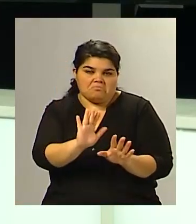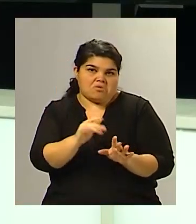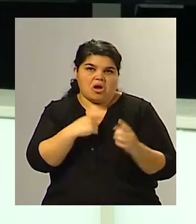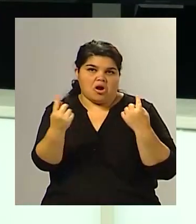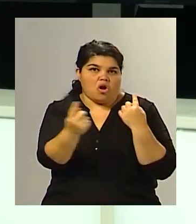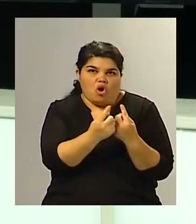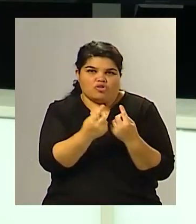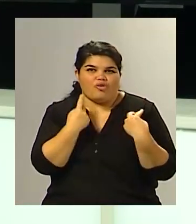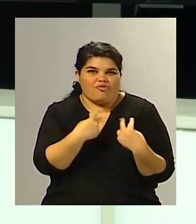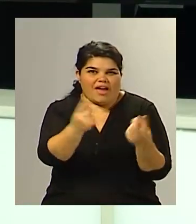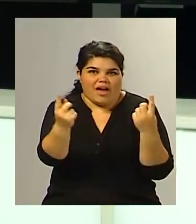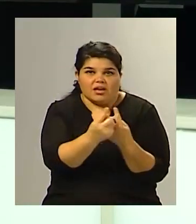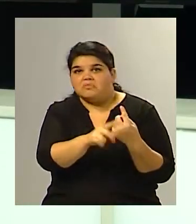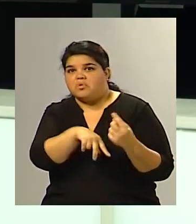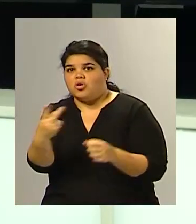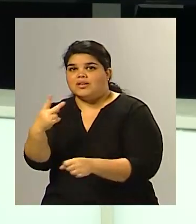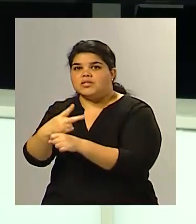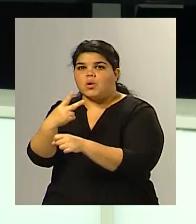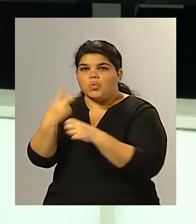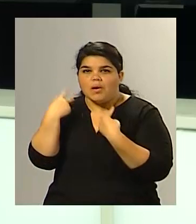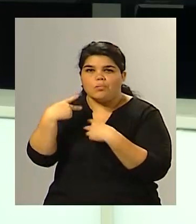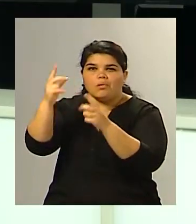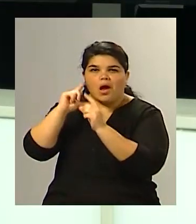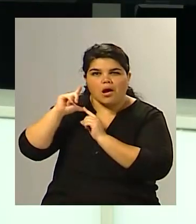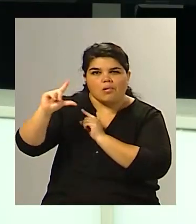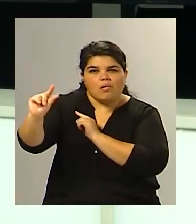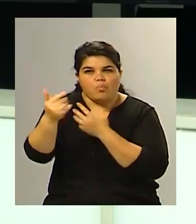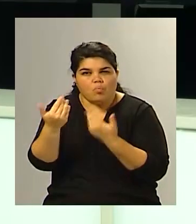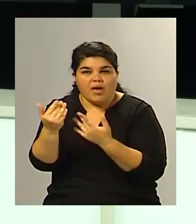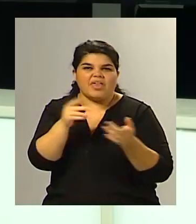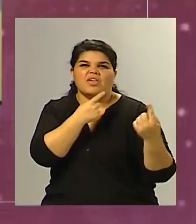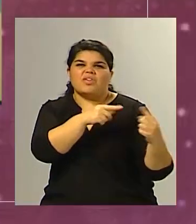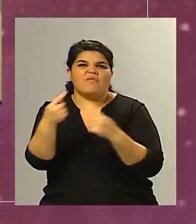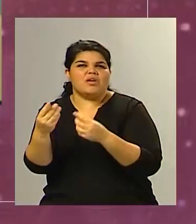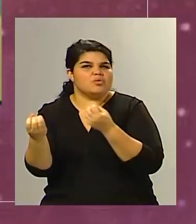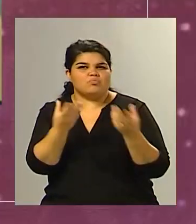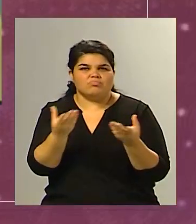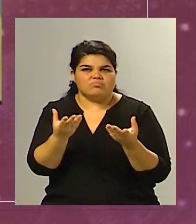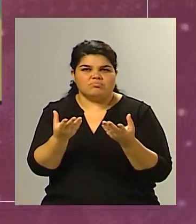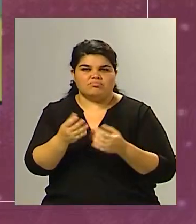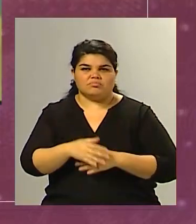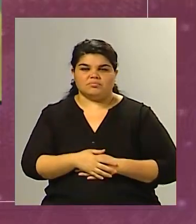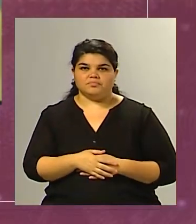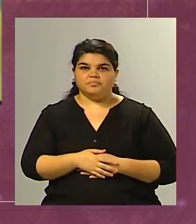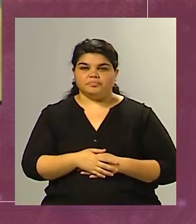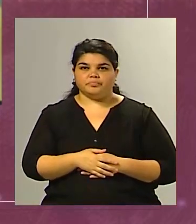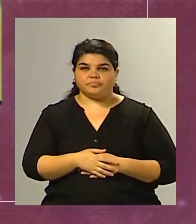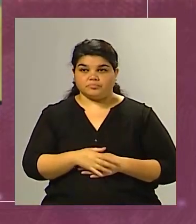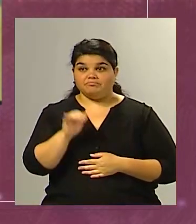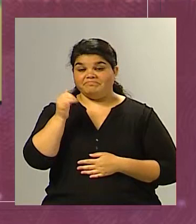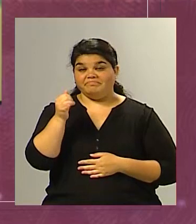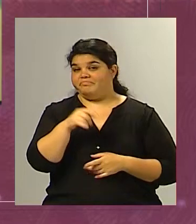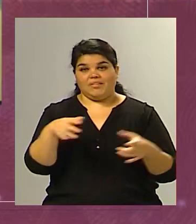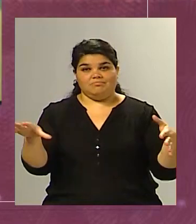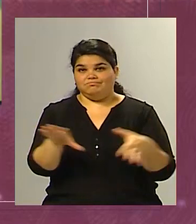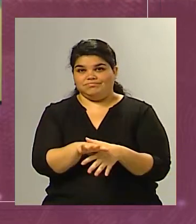viajes de egresados para secundarios son diferentes. Contanos un poquito en detalle cuáles son esas diferencias. Claro, tal cual lo decías,